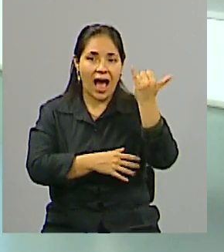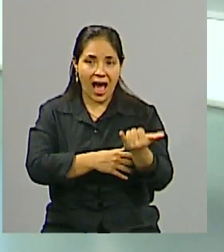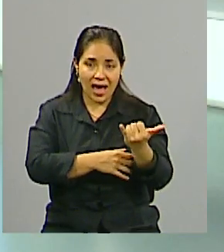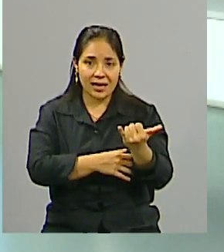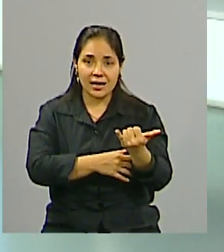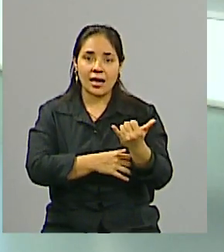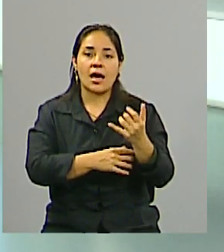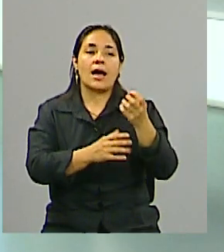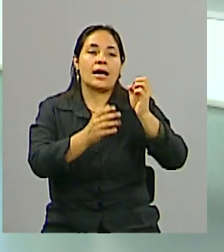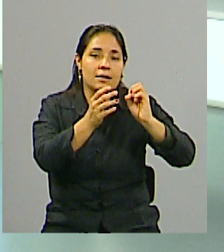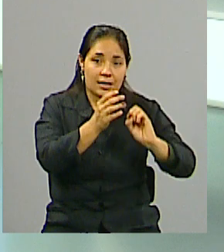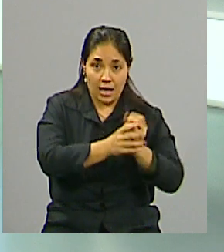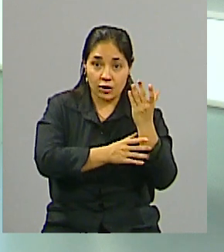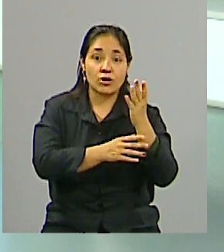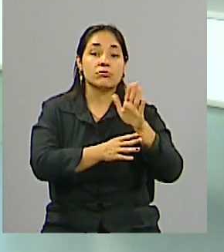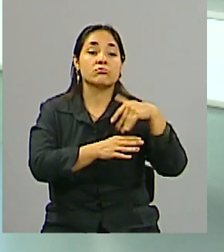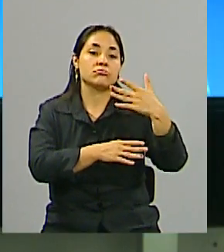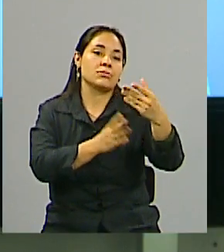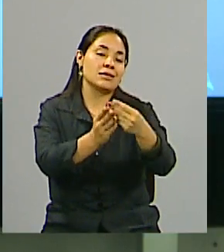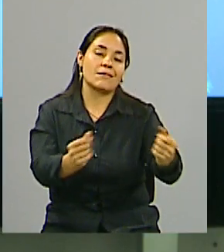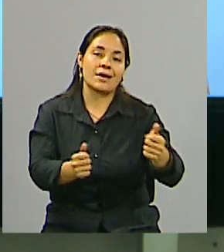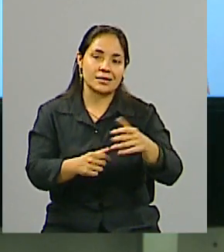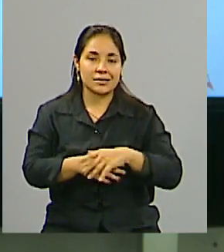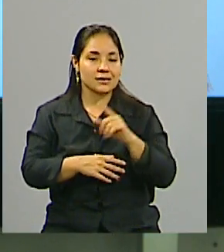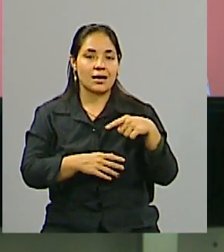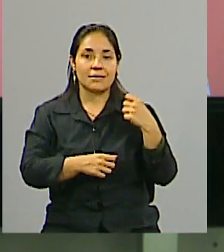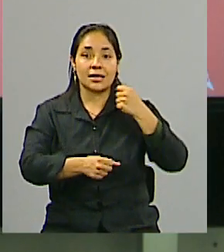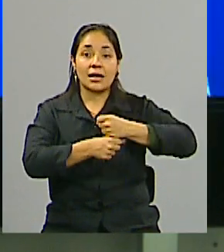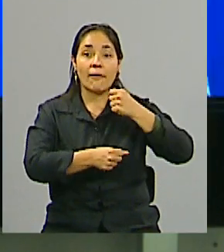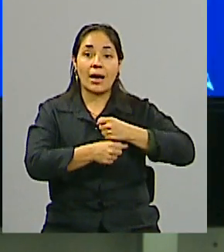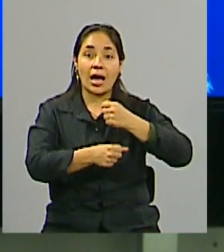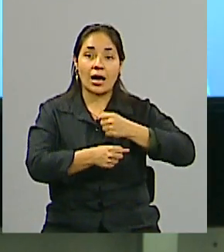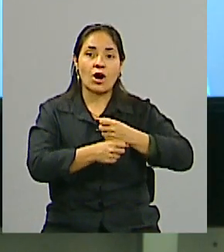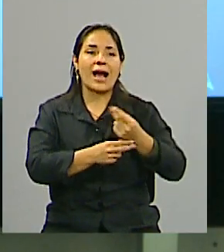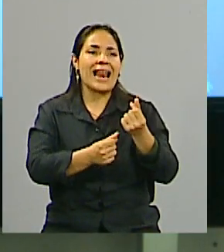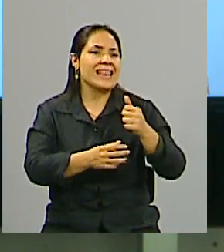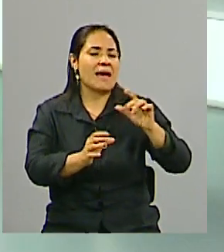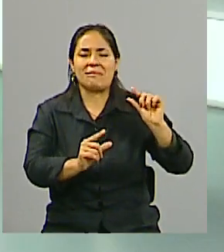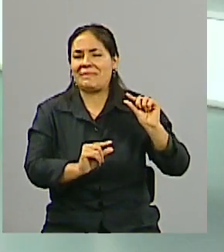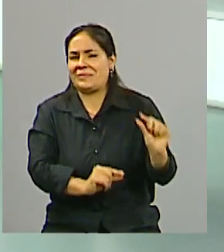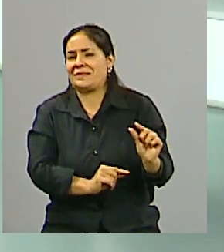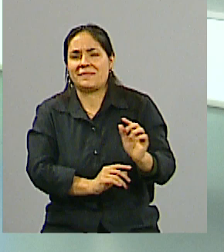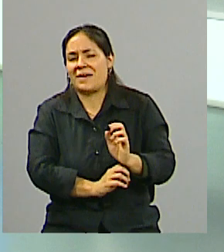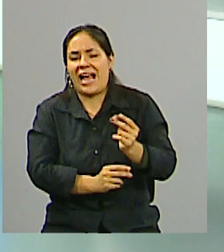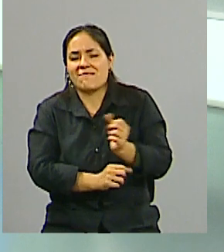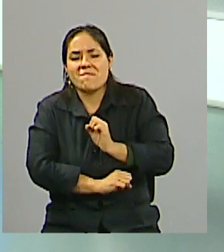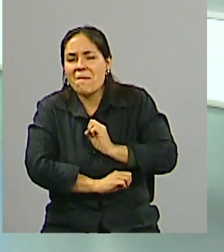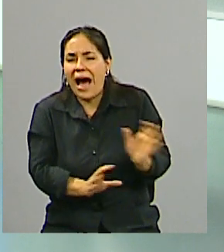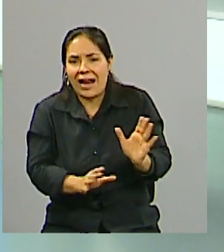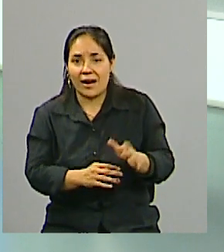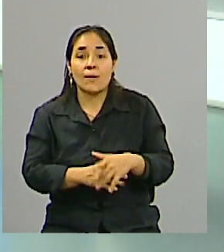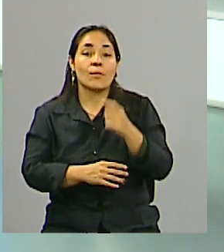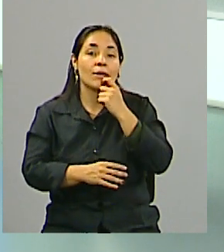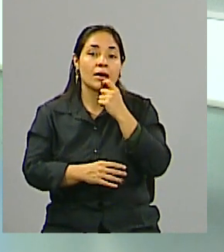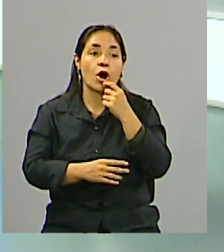y después desaparece, ¿no? De empleos que nosotros llamamos de muy baja calidad. ¿Cuál sería? Sobre todo en comercio y